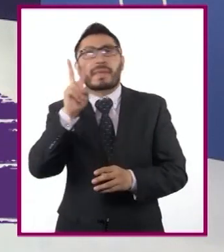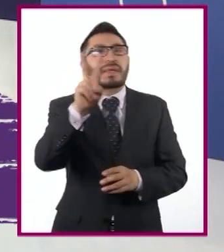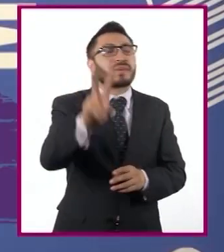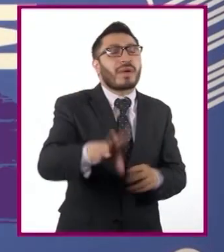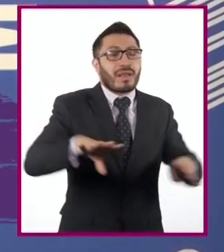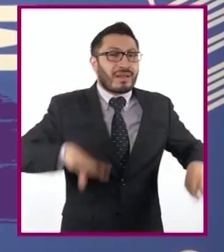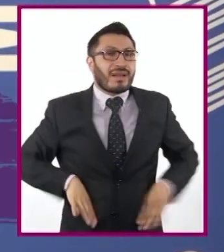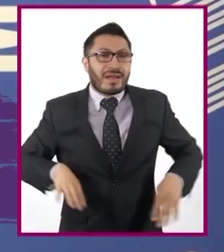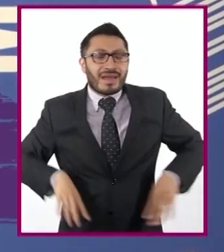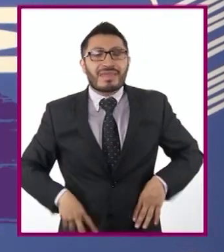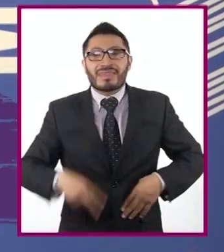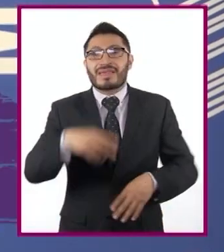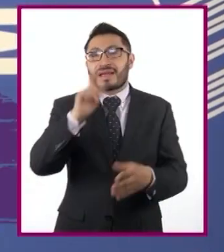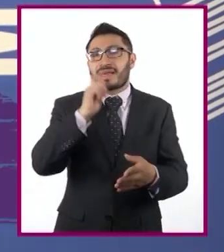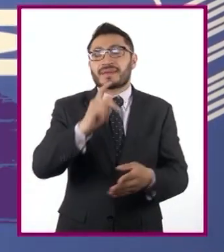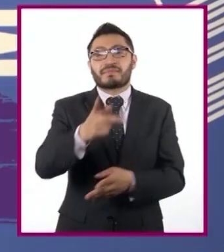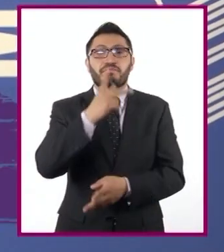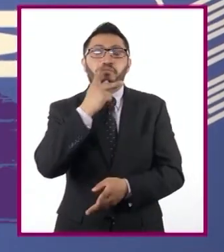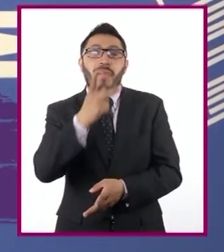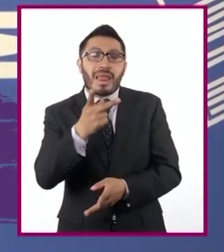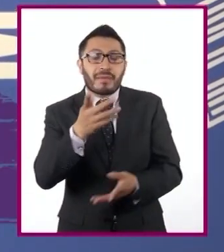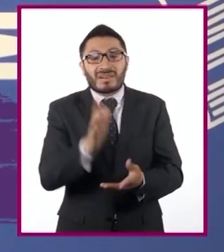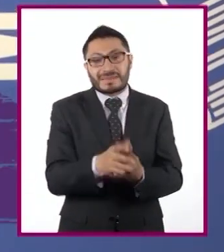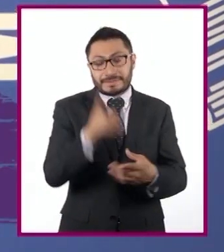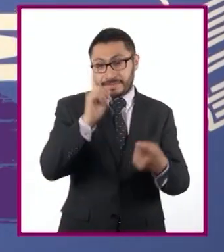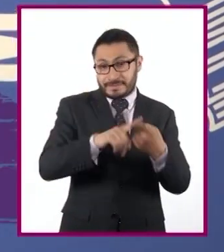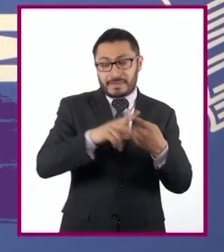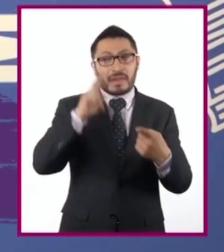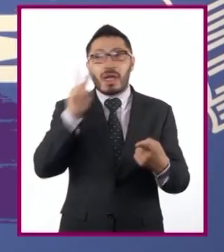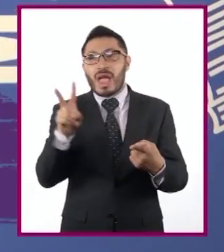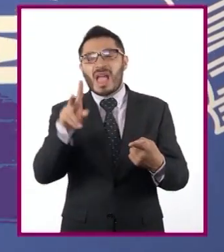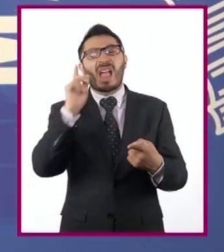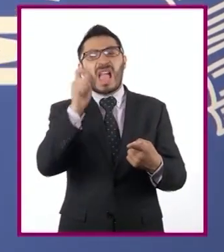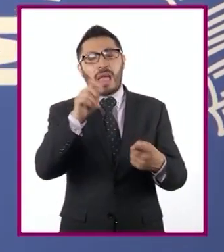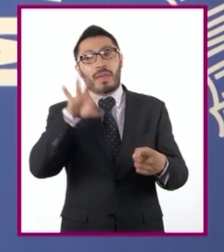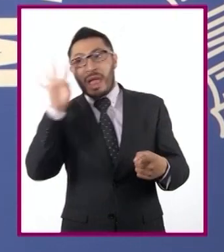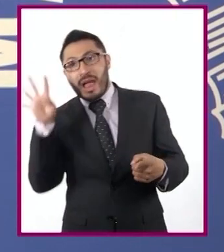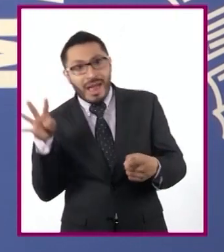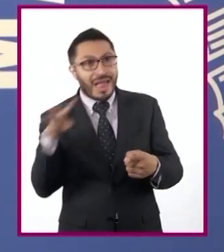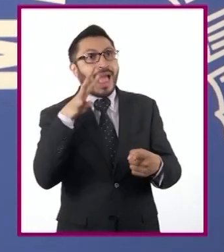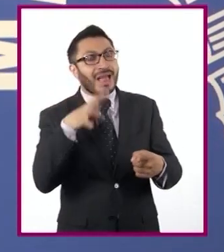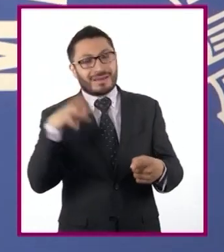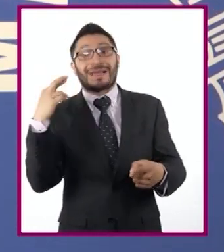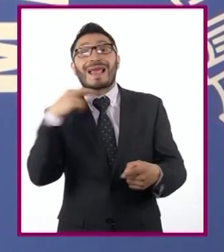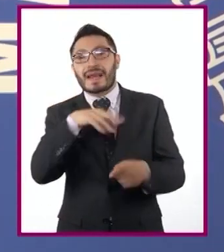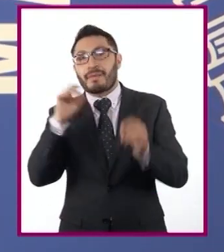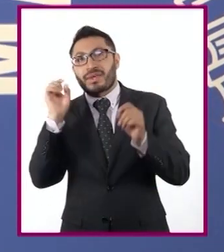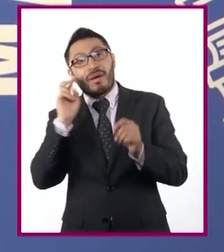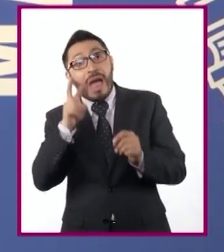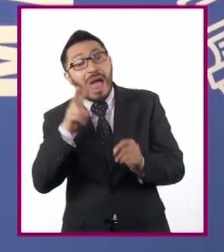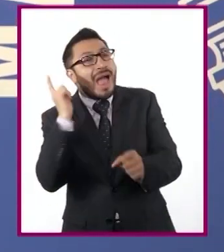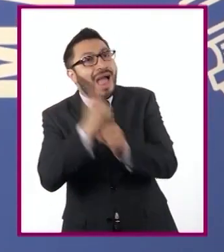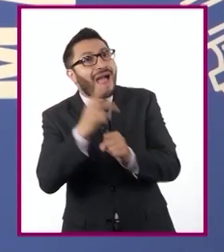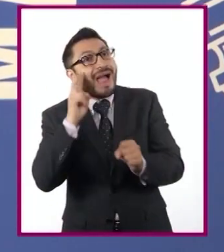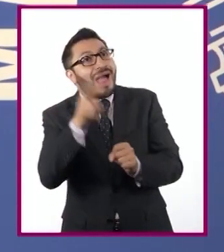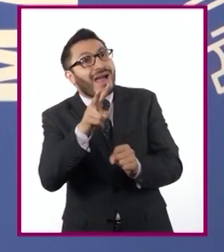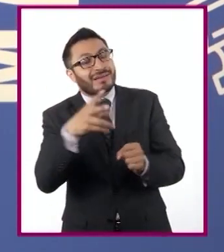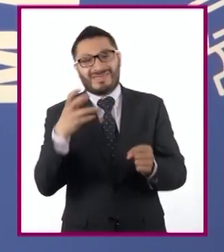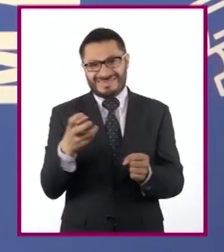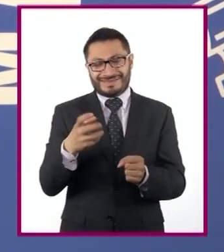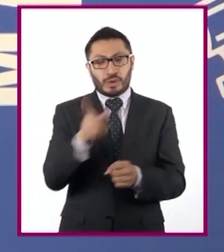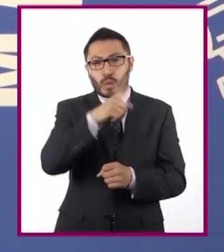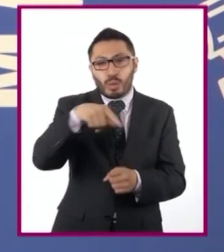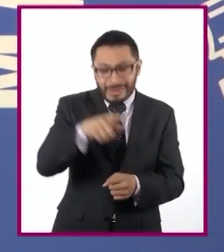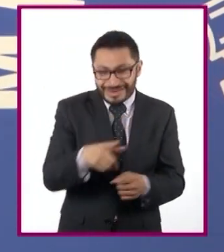verbales. Los primeros tienen la función de llamar la atención de manera inmediata. ¿Se han dado cuenta que en